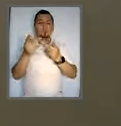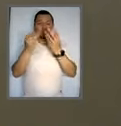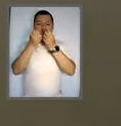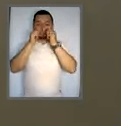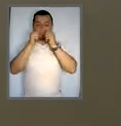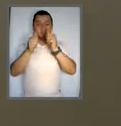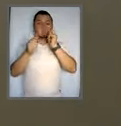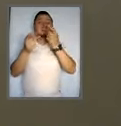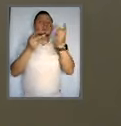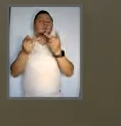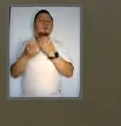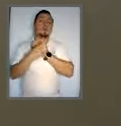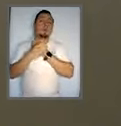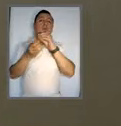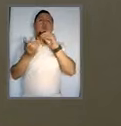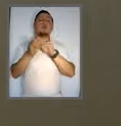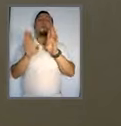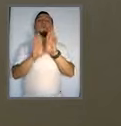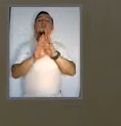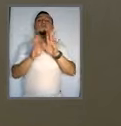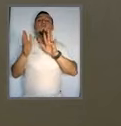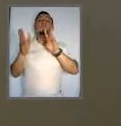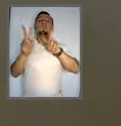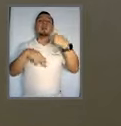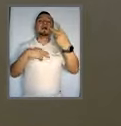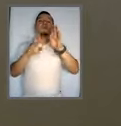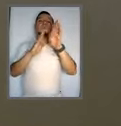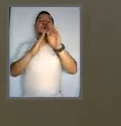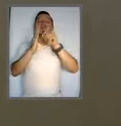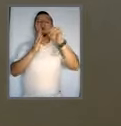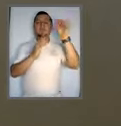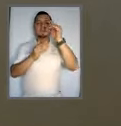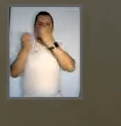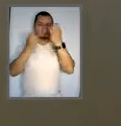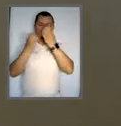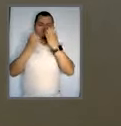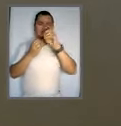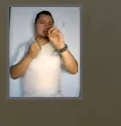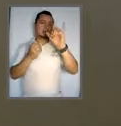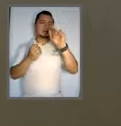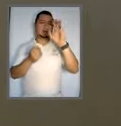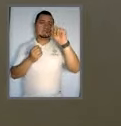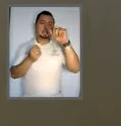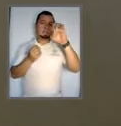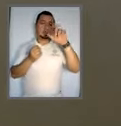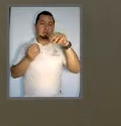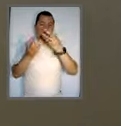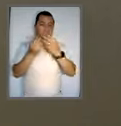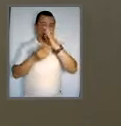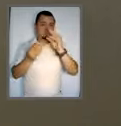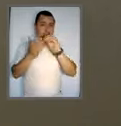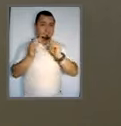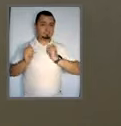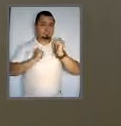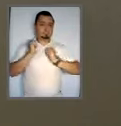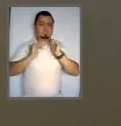dictamen de la asignación de educación básica, es decir, todas las personas que se preinscribieron, casi 340,000 personas que ingresan